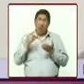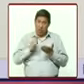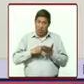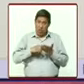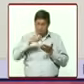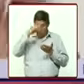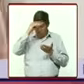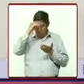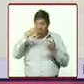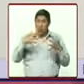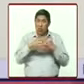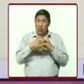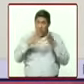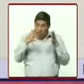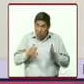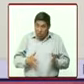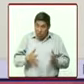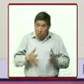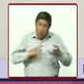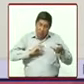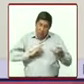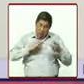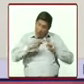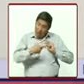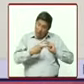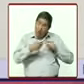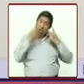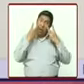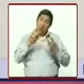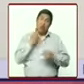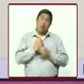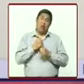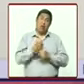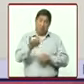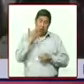señores bloqueadores, se pongan también en nuestros zapatos y vengan pues a trabajar como se debe.